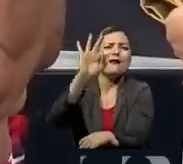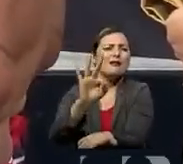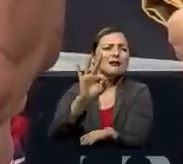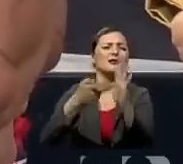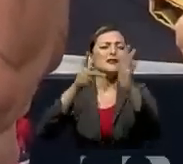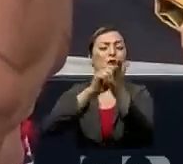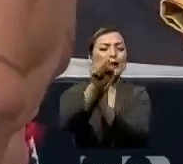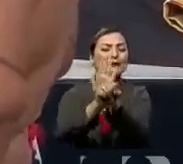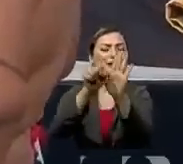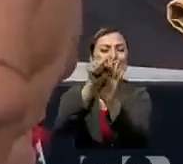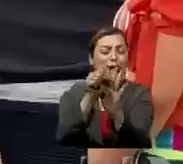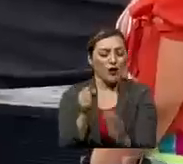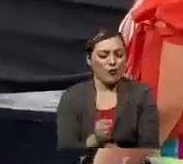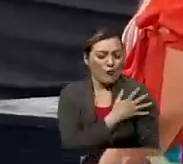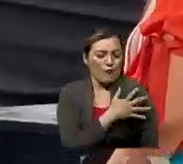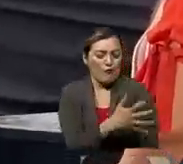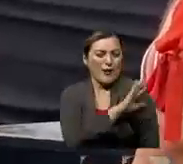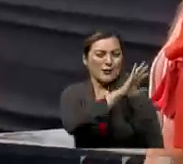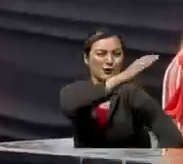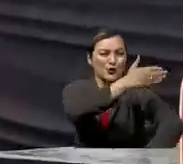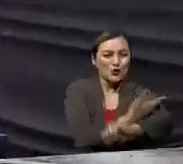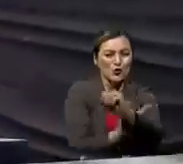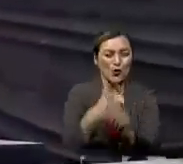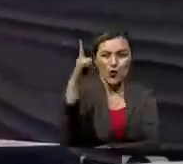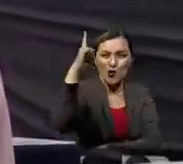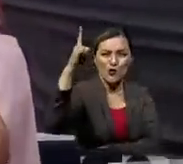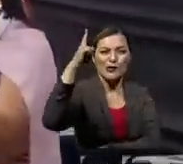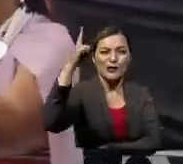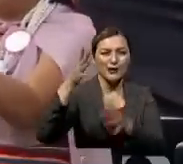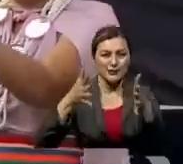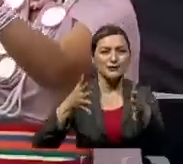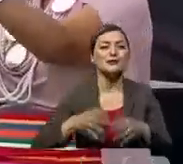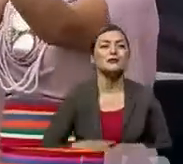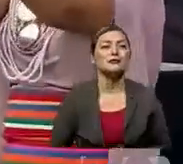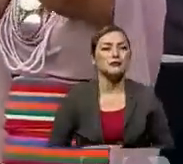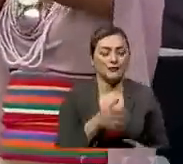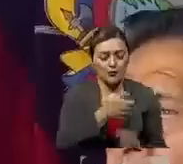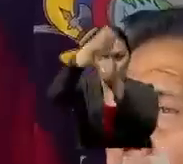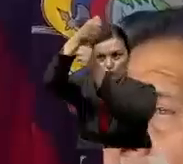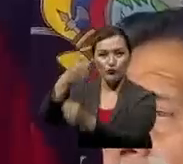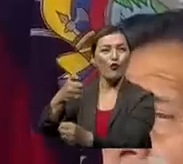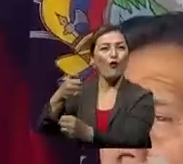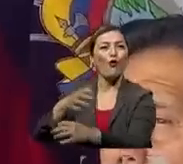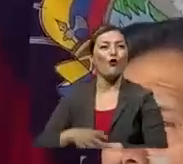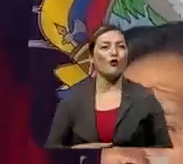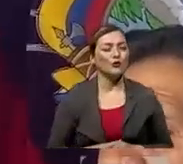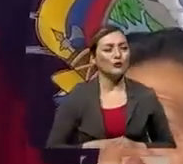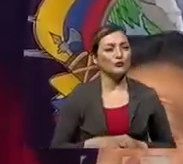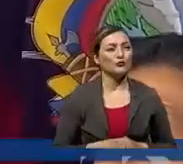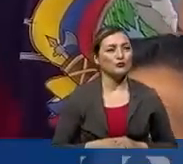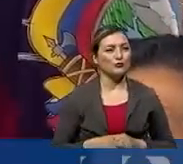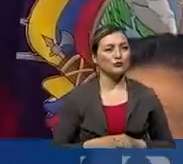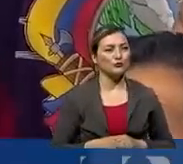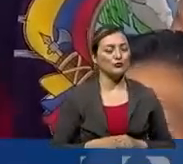liderazgo de Calazacón. Además, recibió el bastón de mando. Y sigamos adelante, pueblo sáchila. No